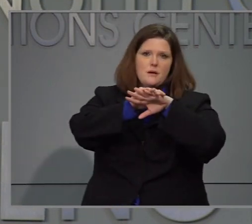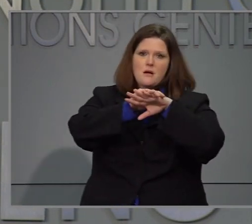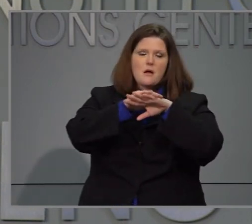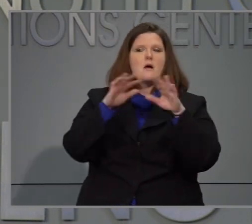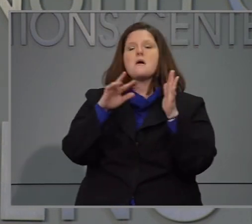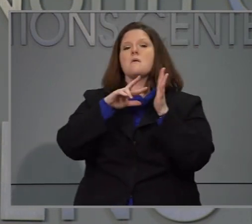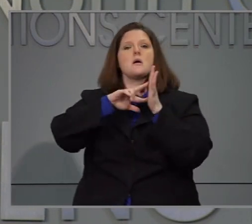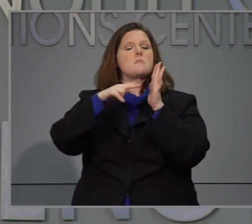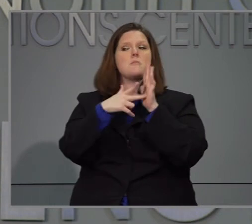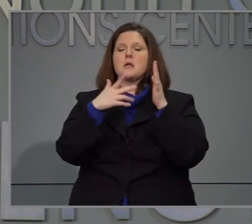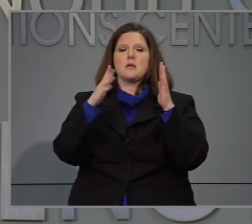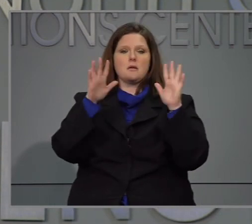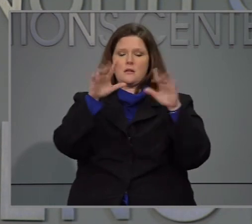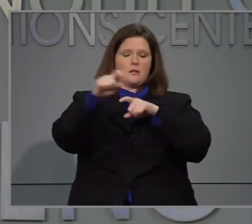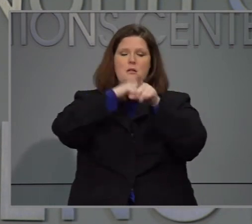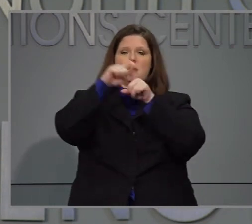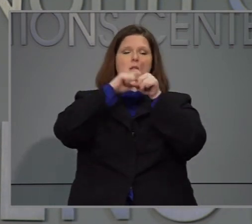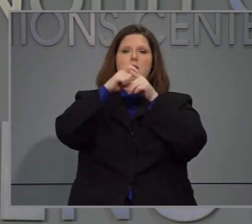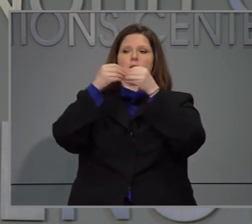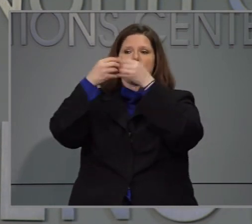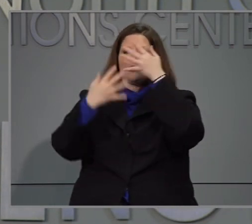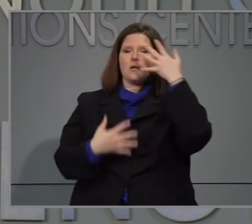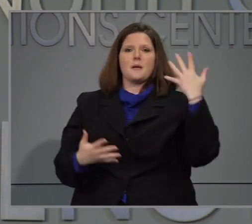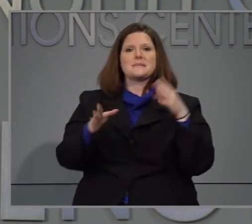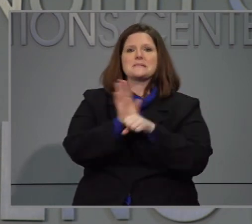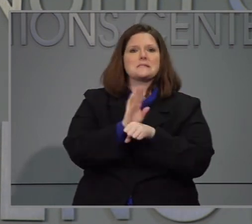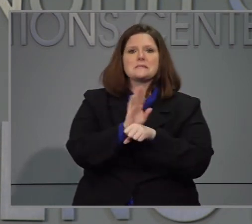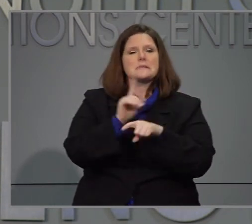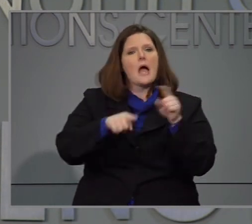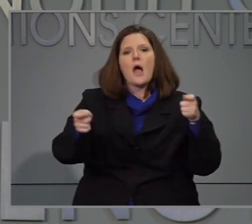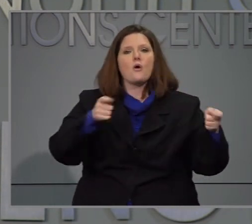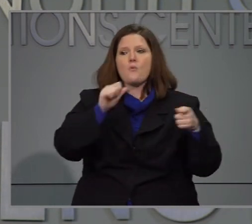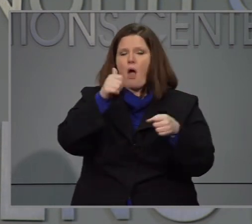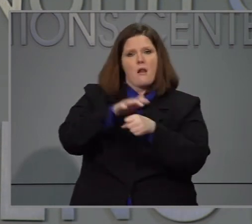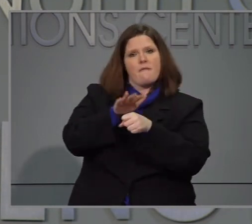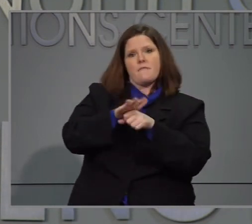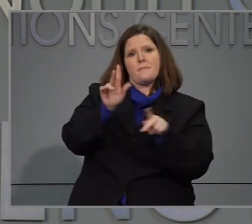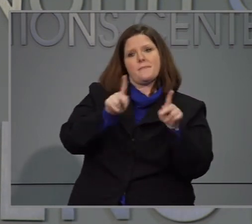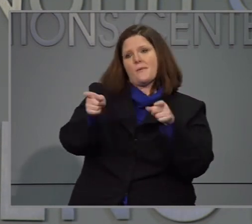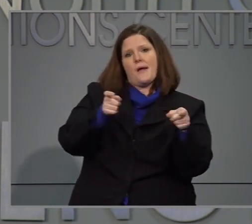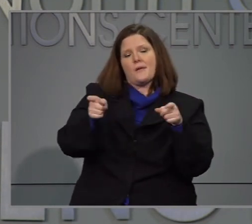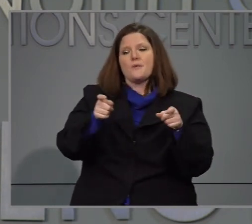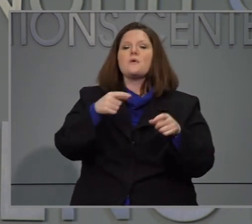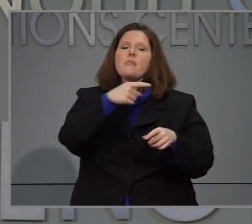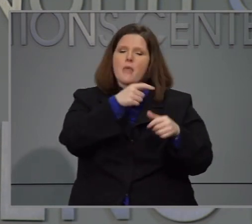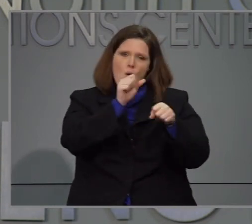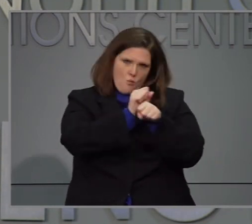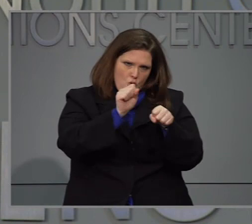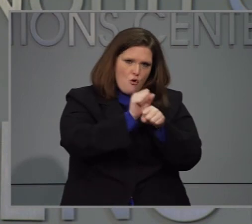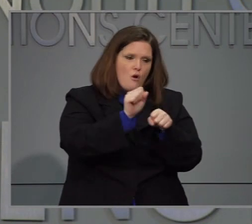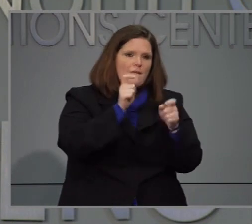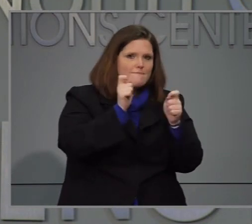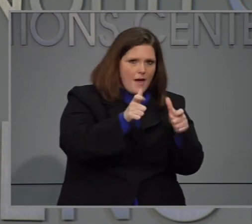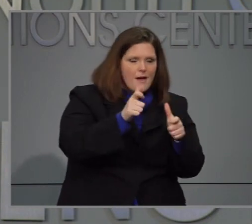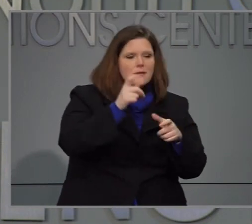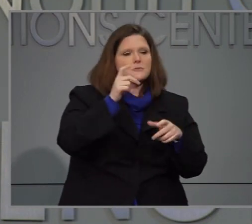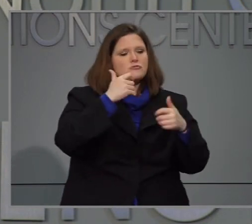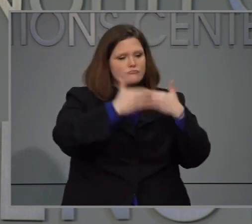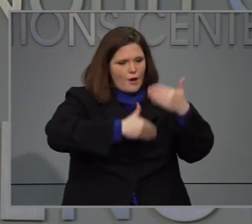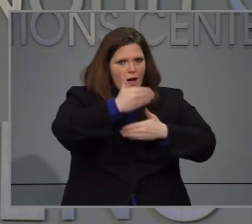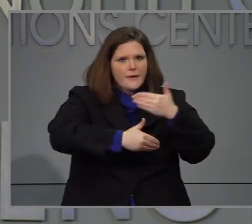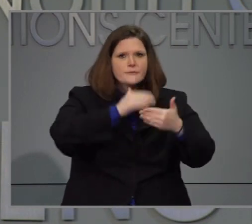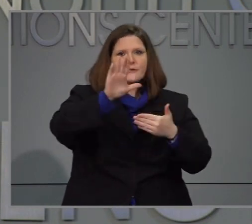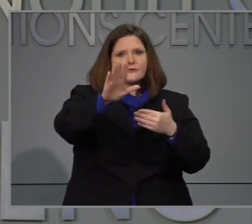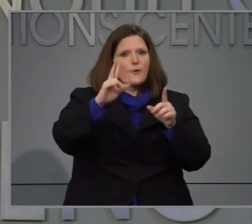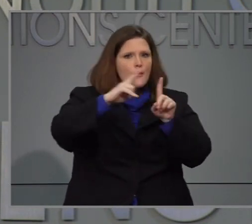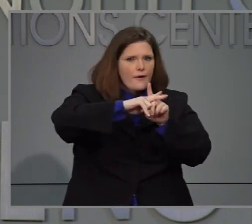van a continuar trabajando. Espero la semana que entra todos estos reclamos se resuelvan y les llegue el dinero